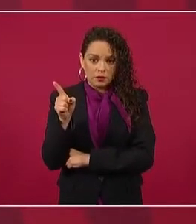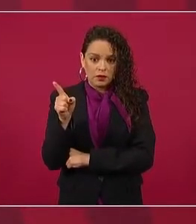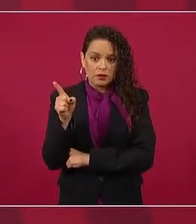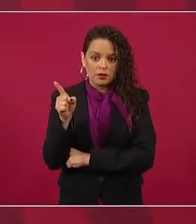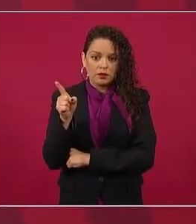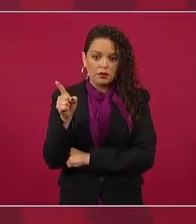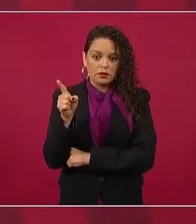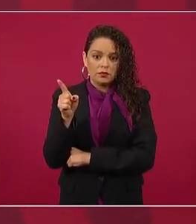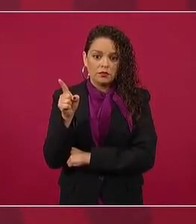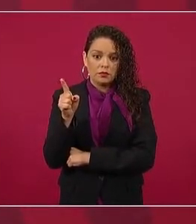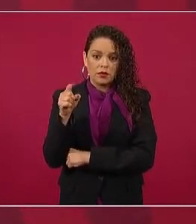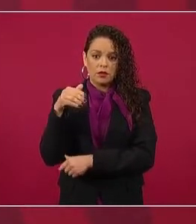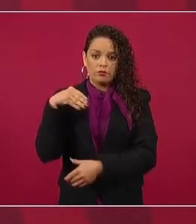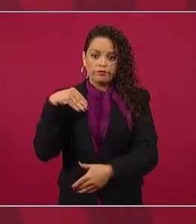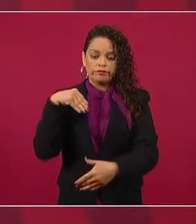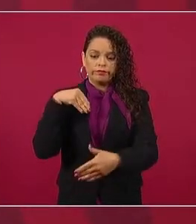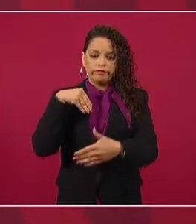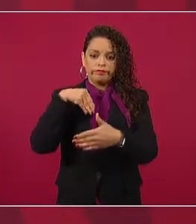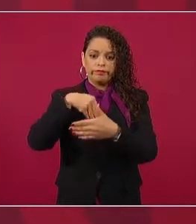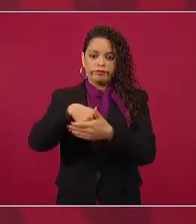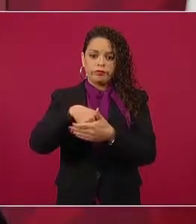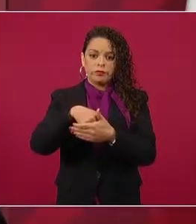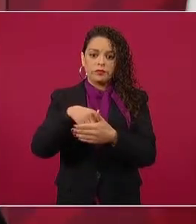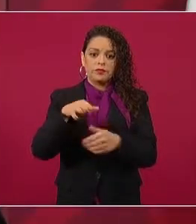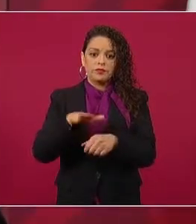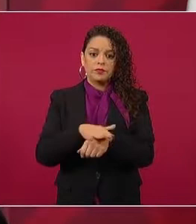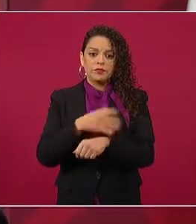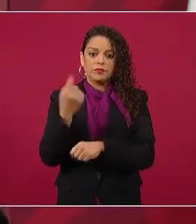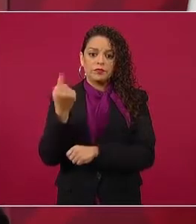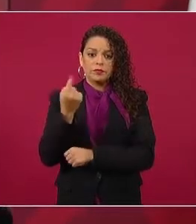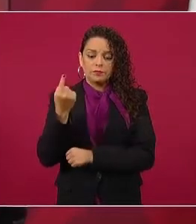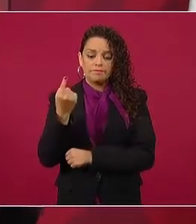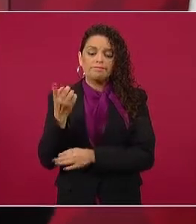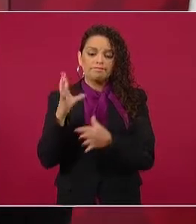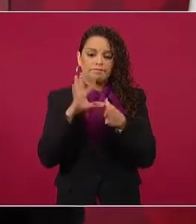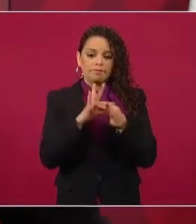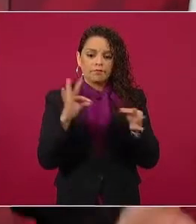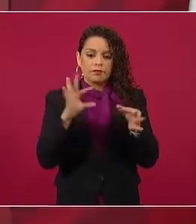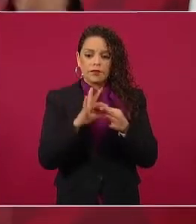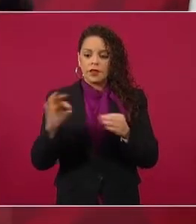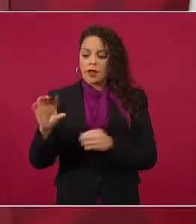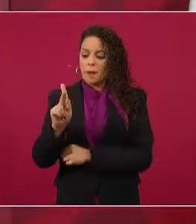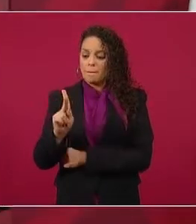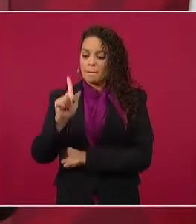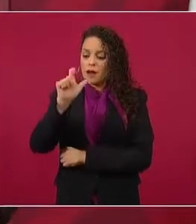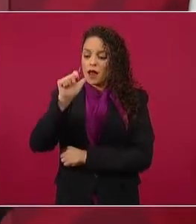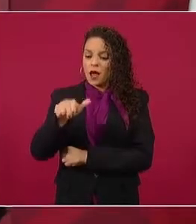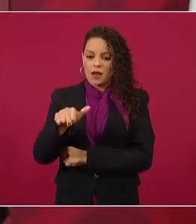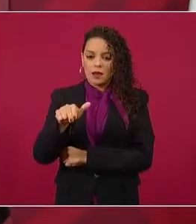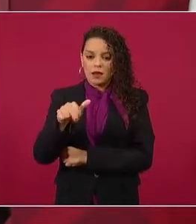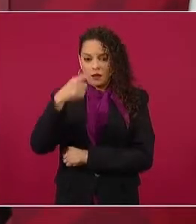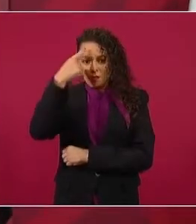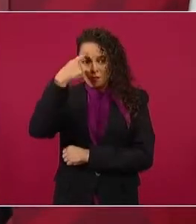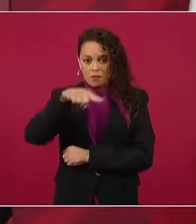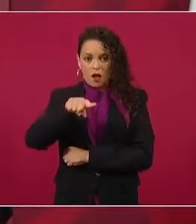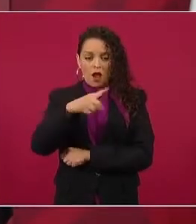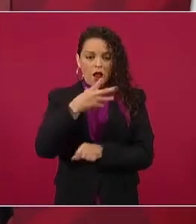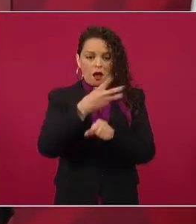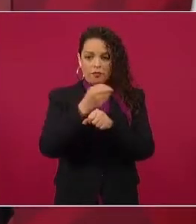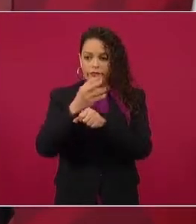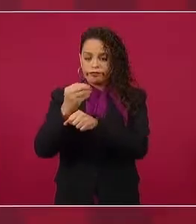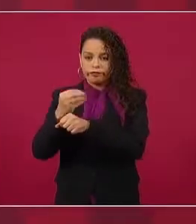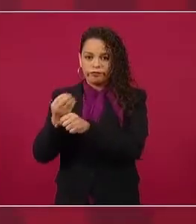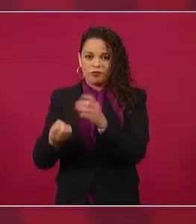en el puerto, porque se va a dar a conocer el plan para la modernización del puerto.